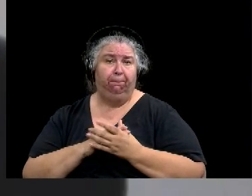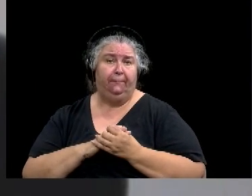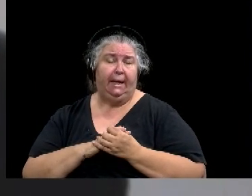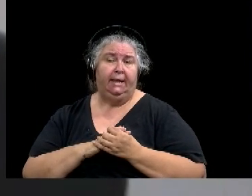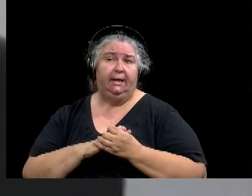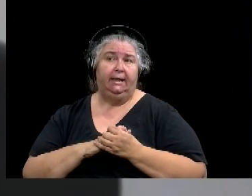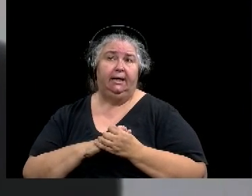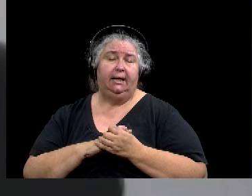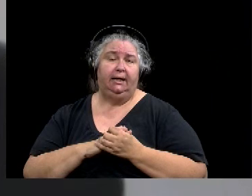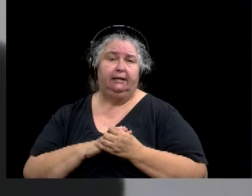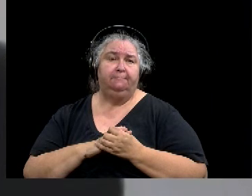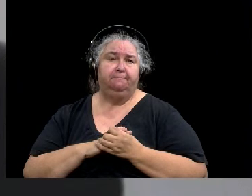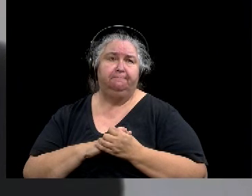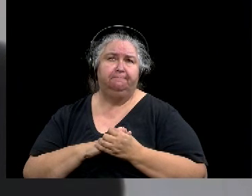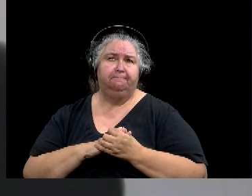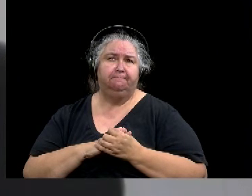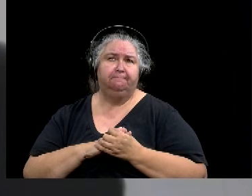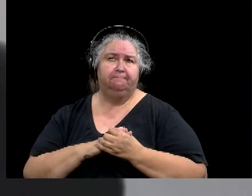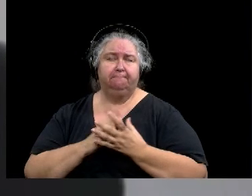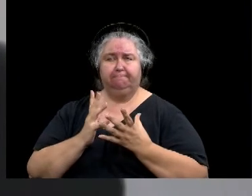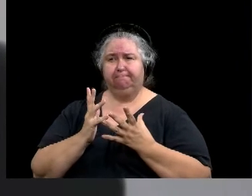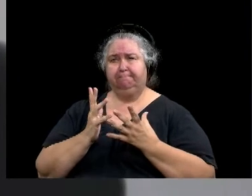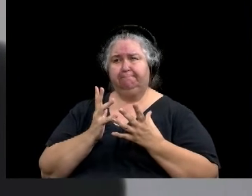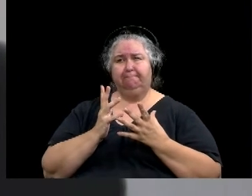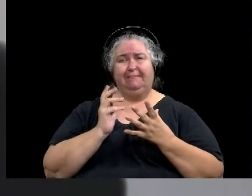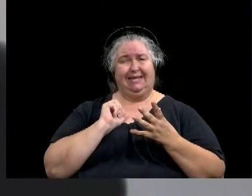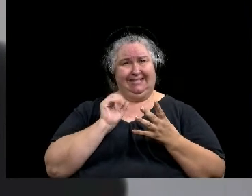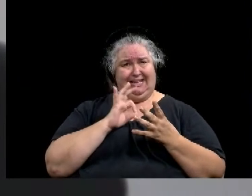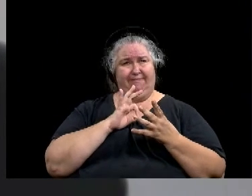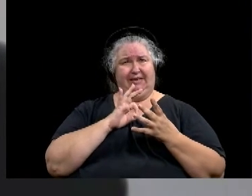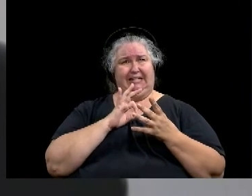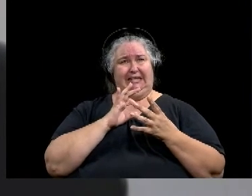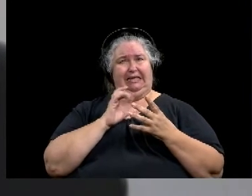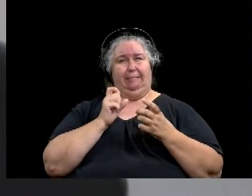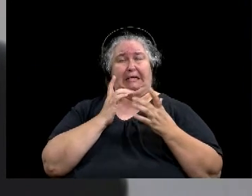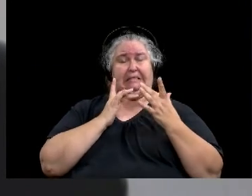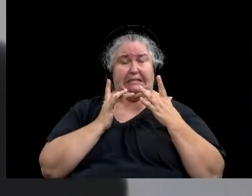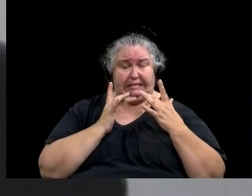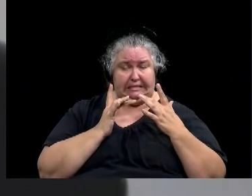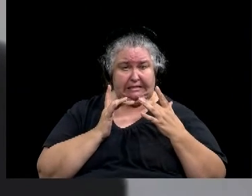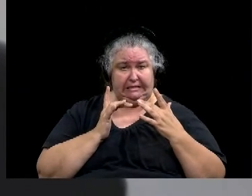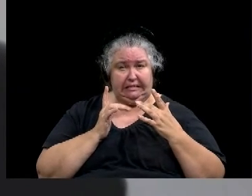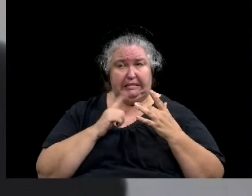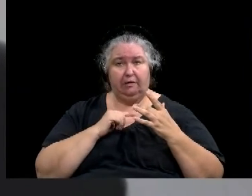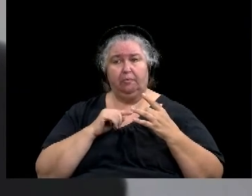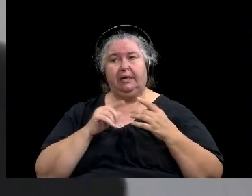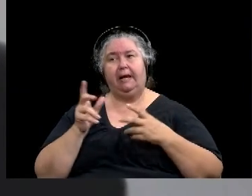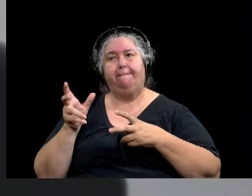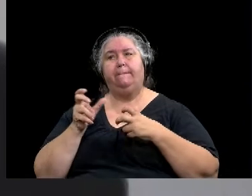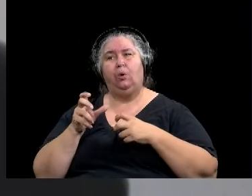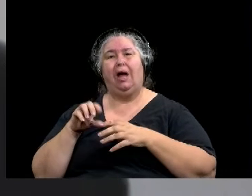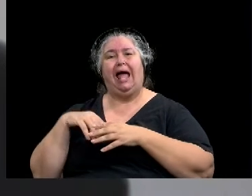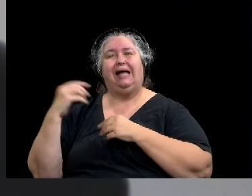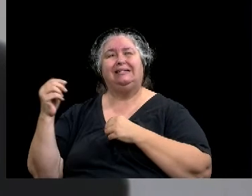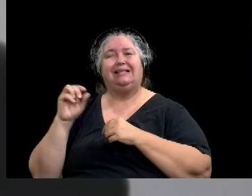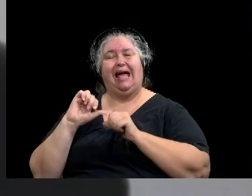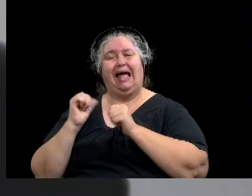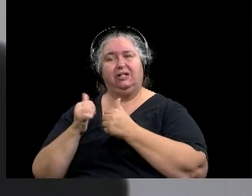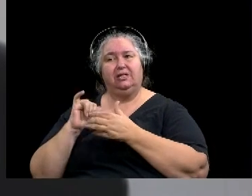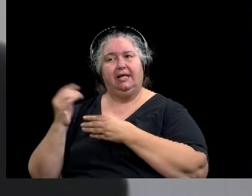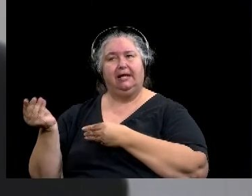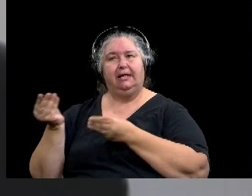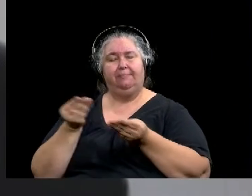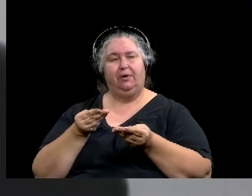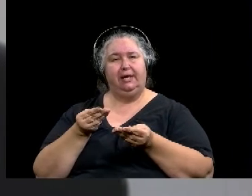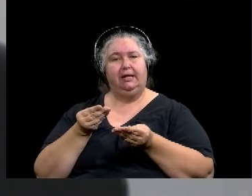limitados pero está estamos limitados pero tenemos agencias donde